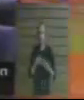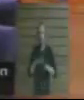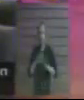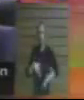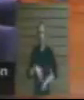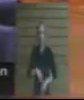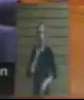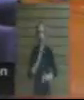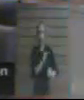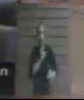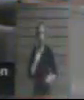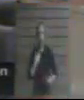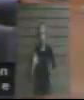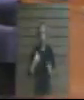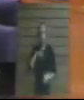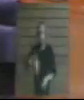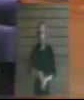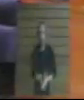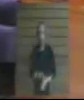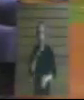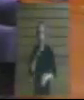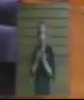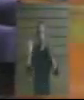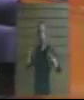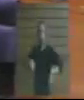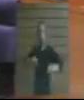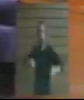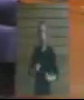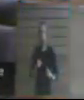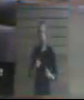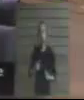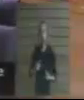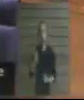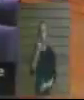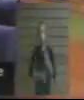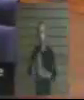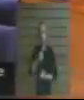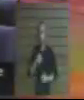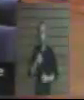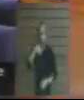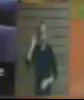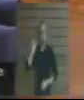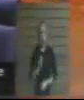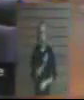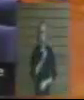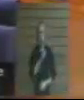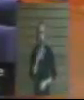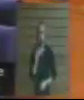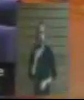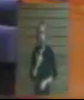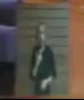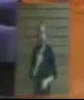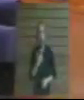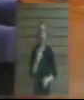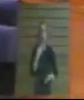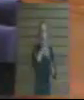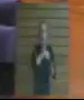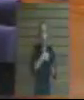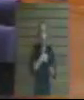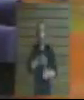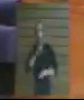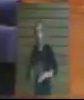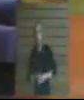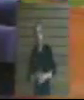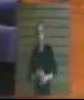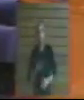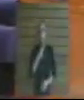riesgo el convenio económico. Porque el convenio, para poder negociarlo y para poder exigirlo, hay que cumplirlo. Cuando nos gusta más y cuando nos gusta